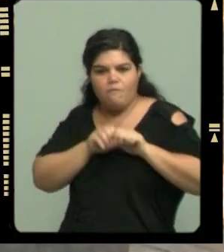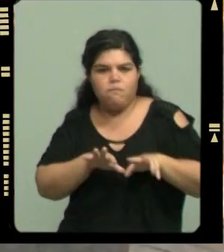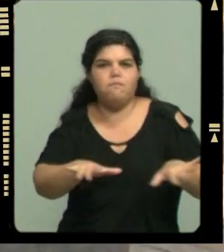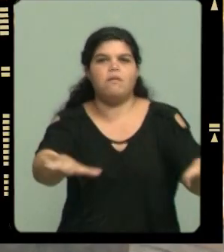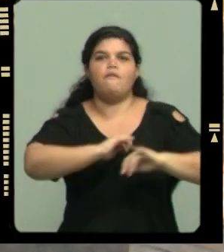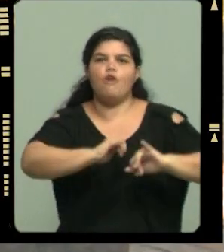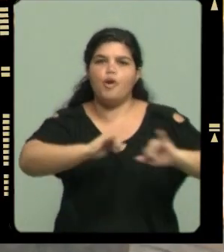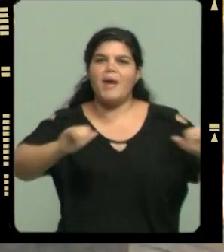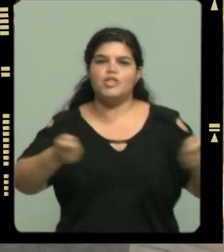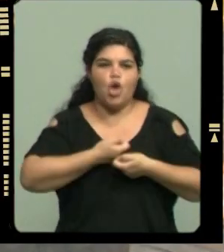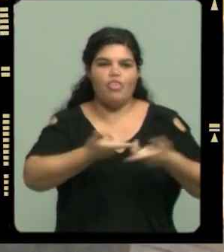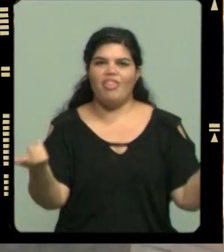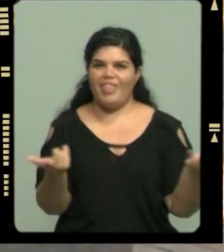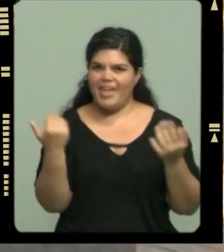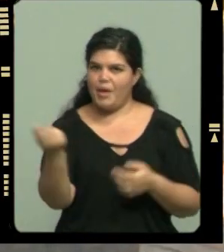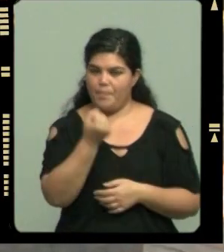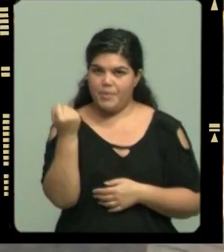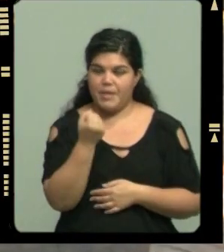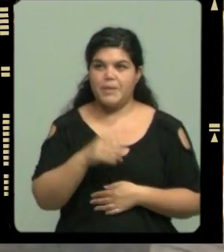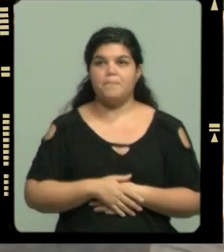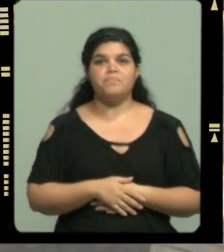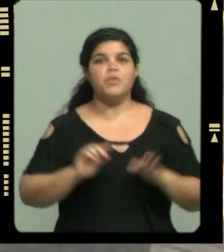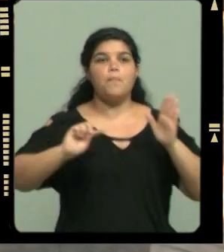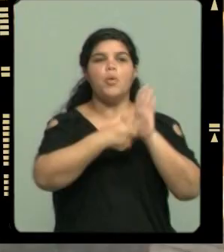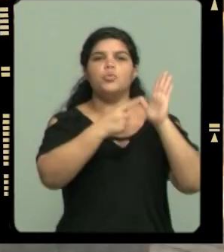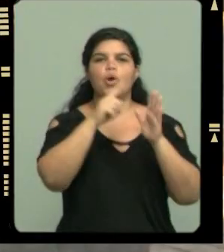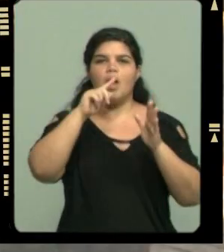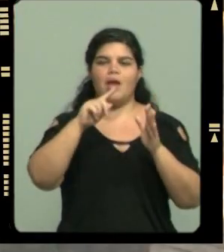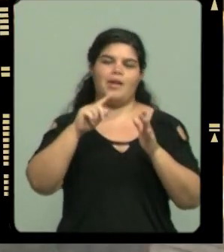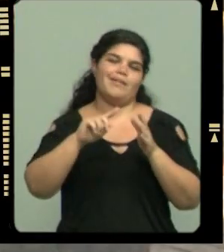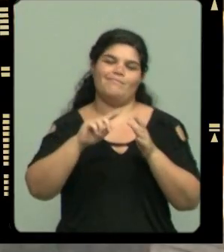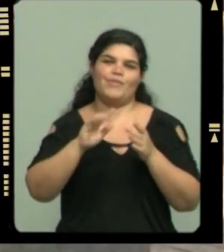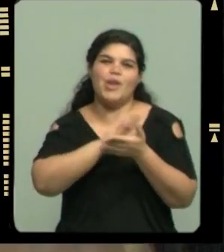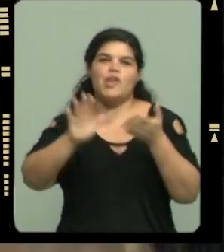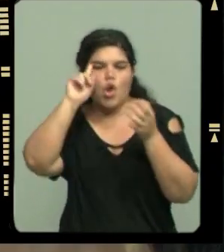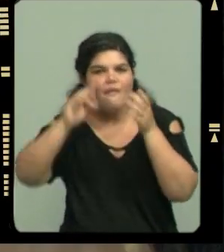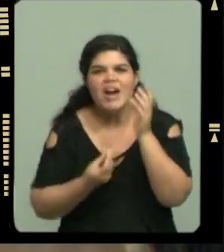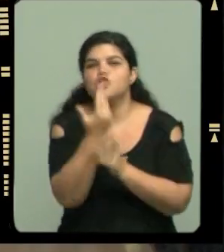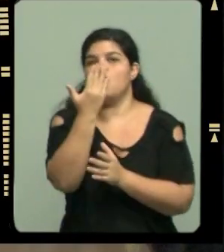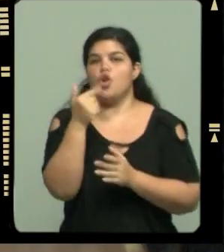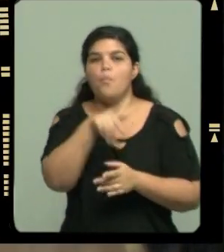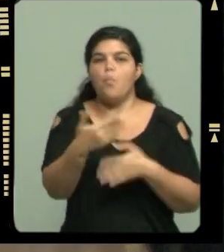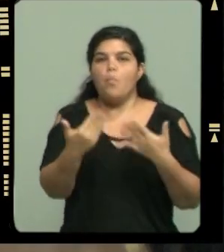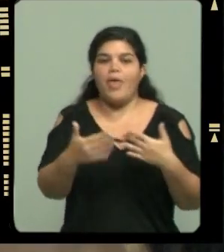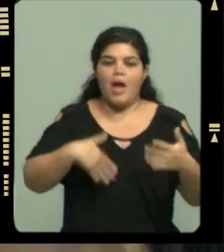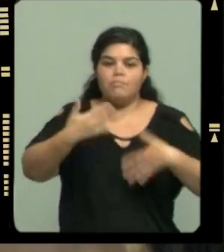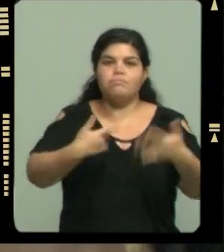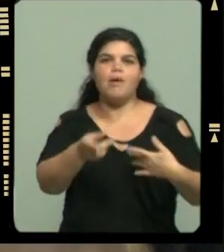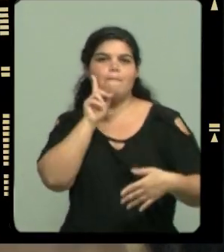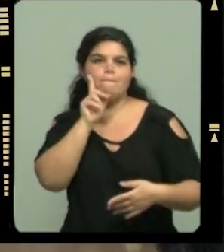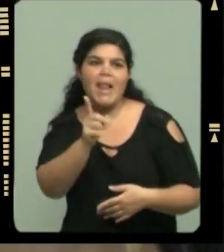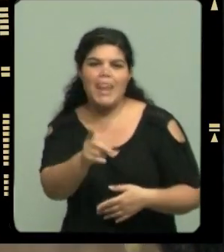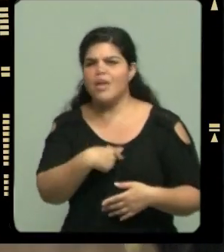supuesto, sobre todo, y también aprendiendo creo que una de las claves de innovación es tomar riesgo. Todo esto está empezando en un ecosistema